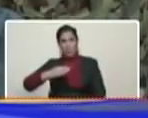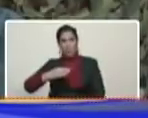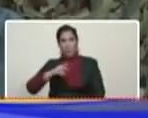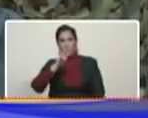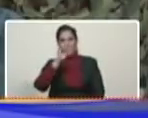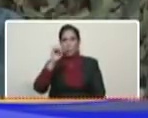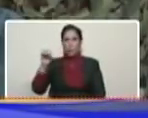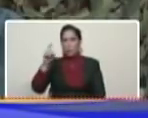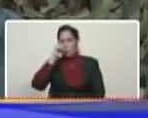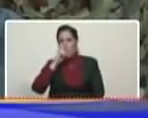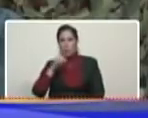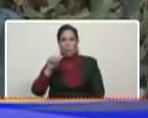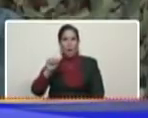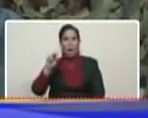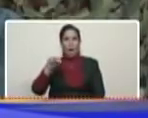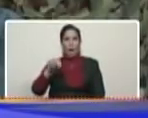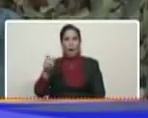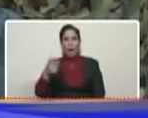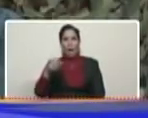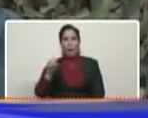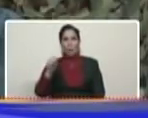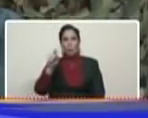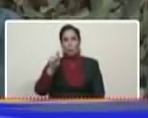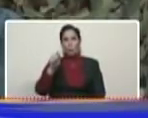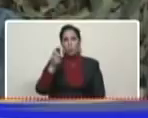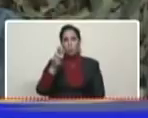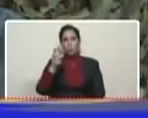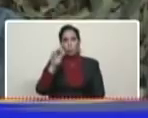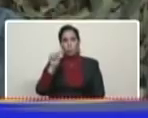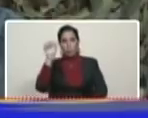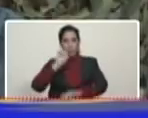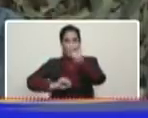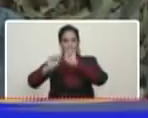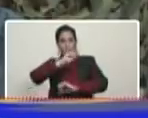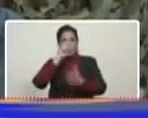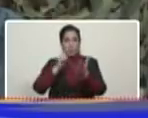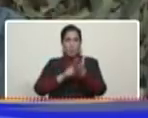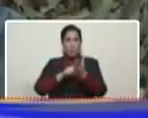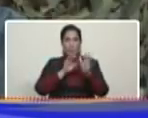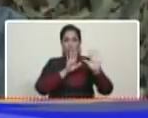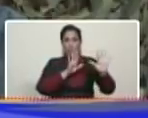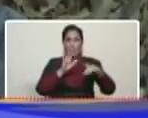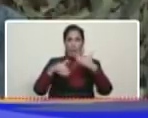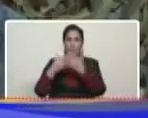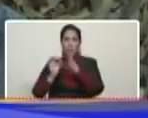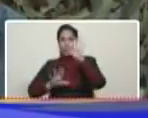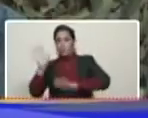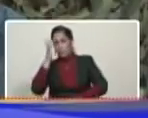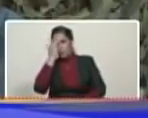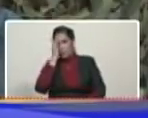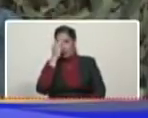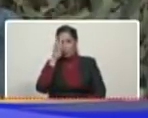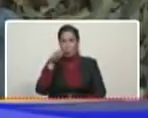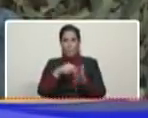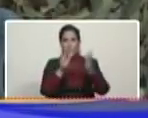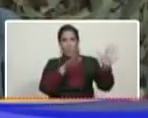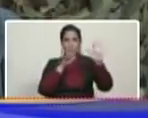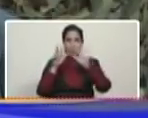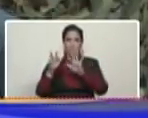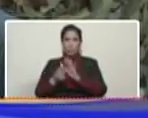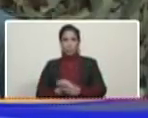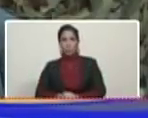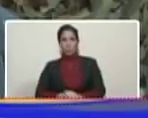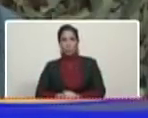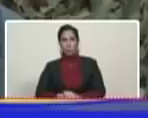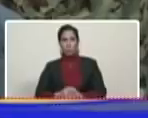Bicentenario de Angostura para la Defensa Integral de la Nación, será el 10 y 15 de febrero del 2018. Ya empiezan